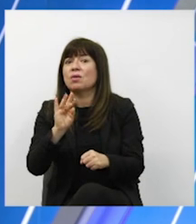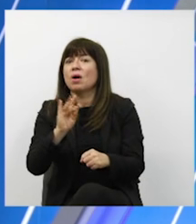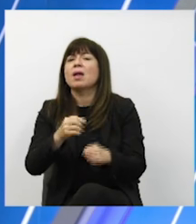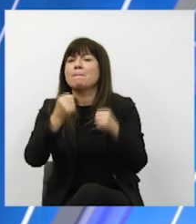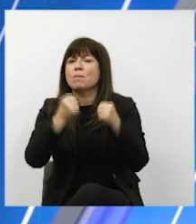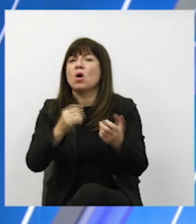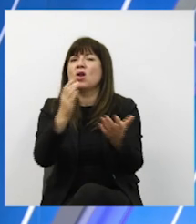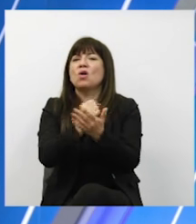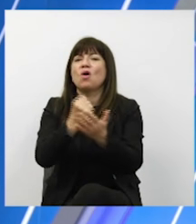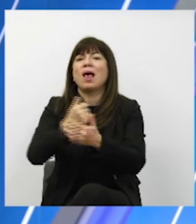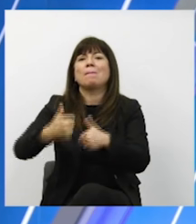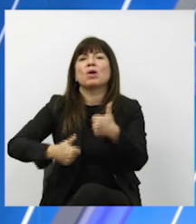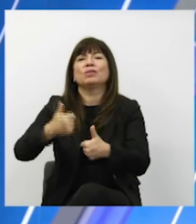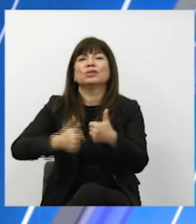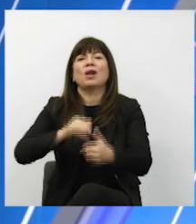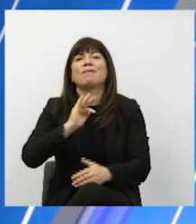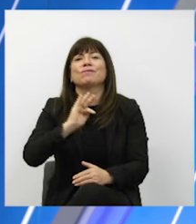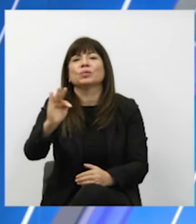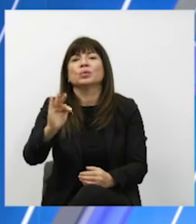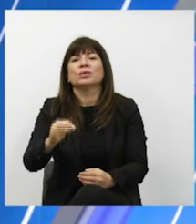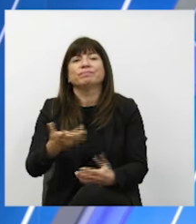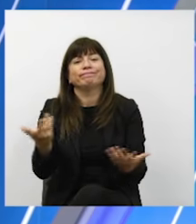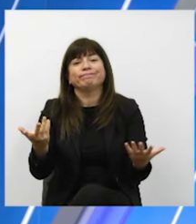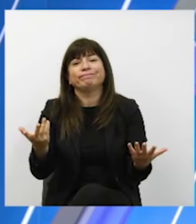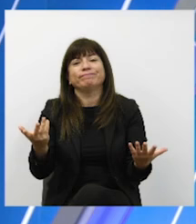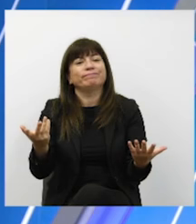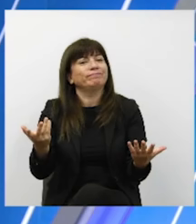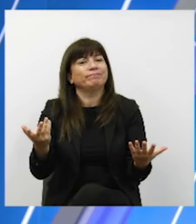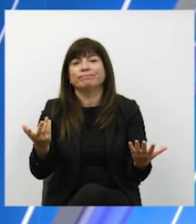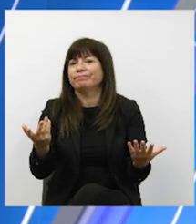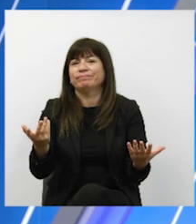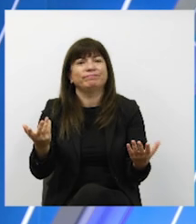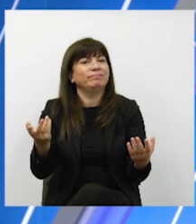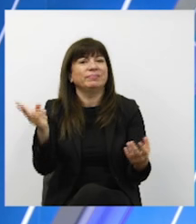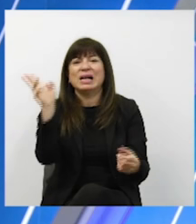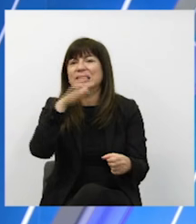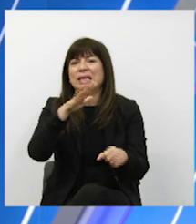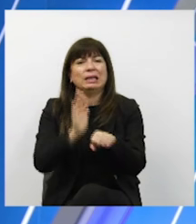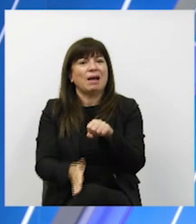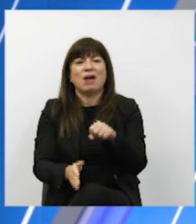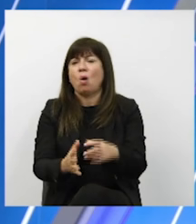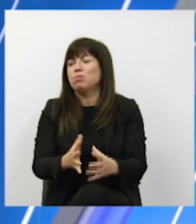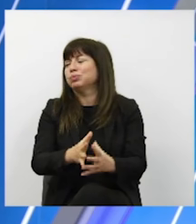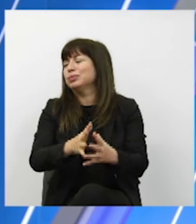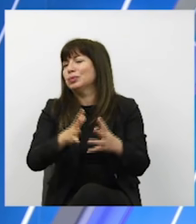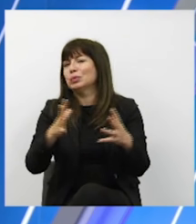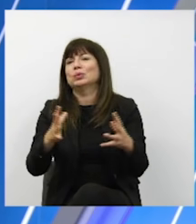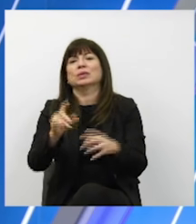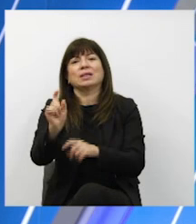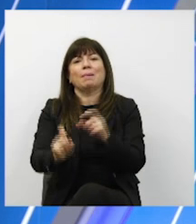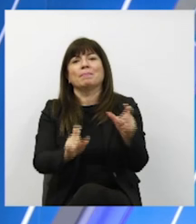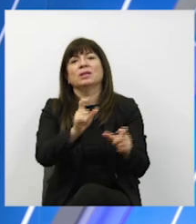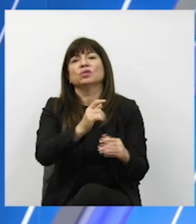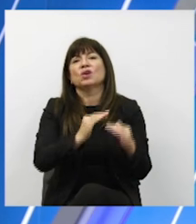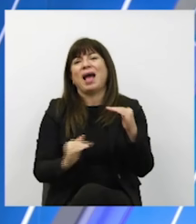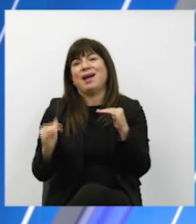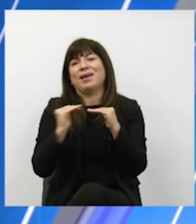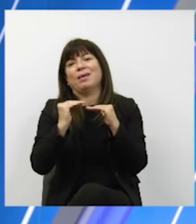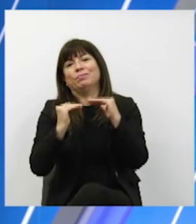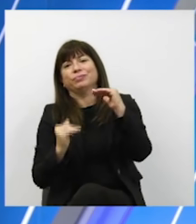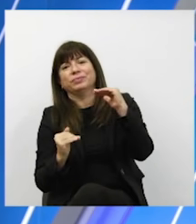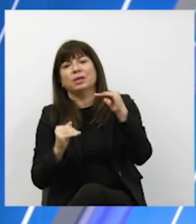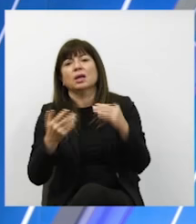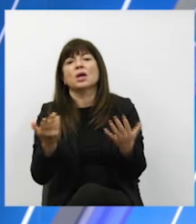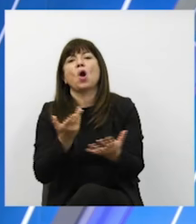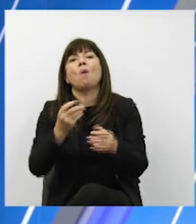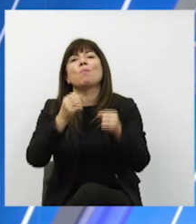eso, vamos a tener próximas décadas muy complicadas en el tema del capital humano, en el tema de la equidad, y en